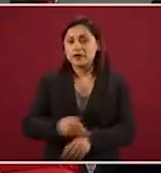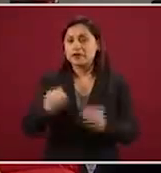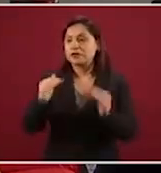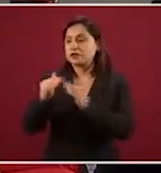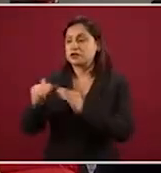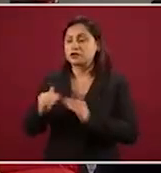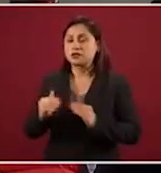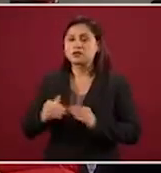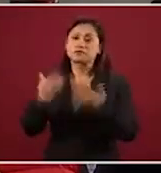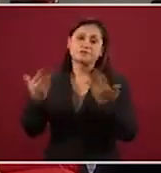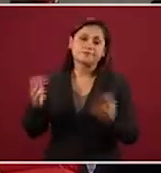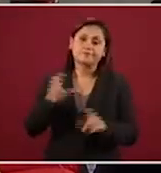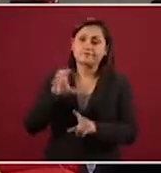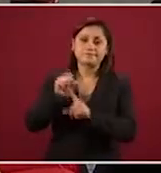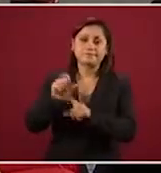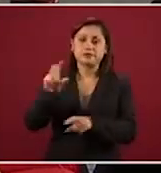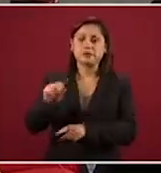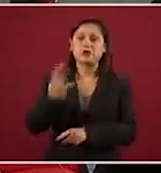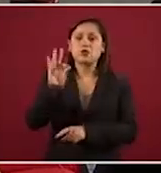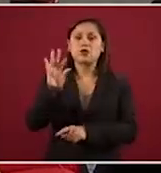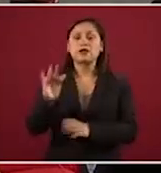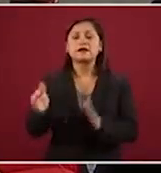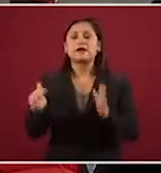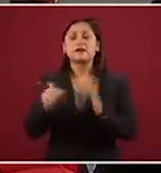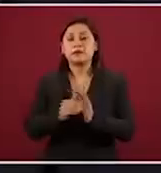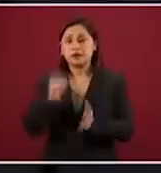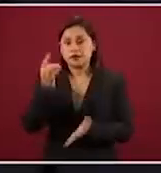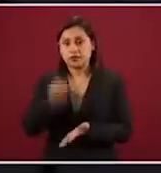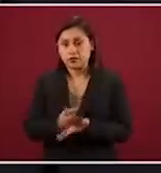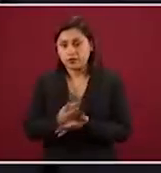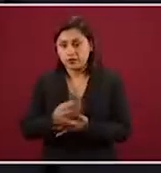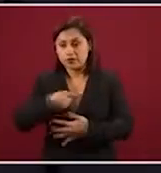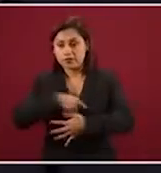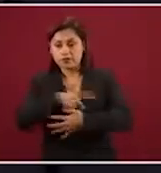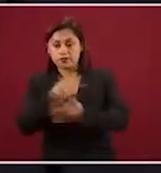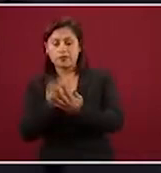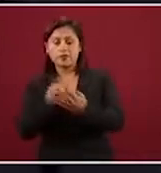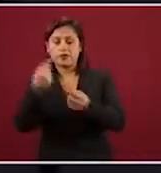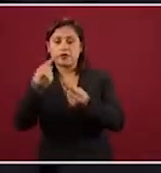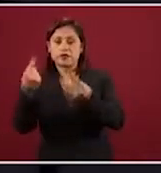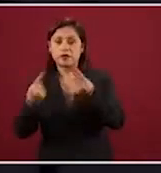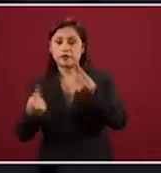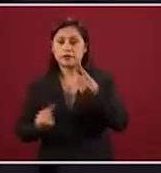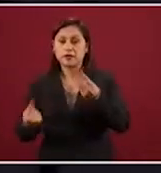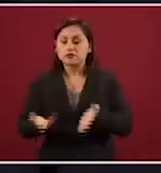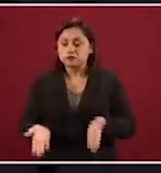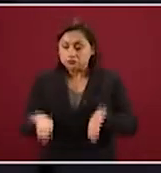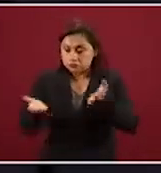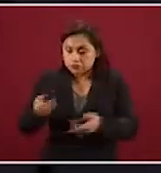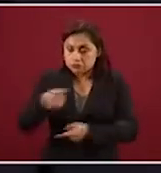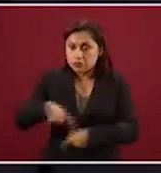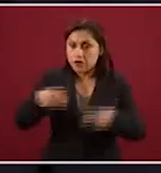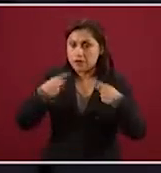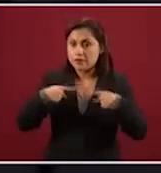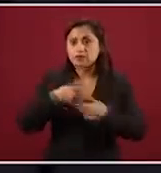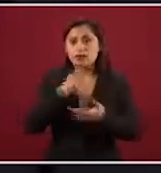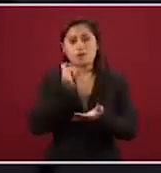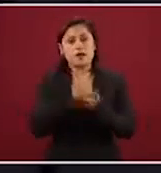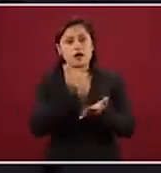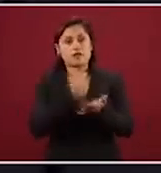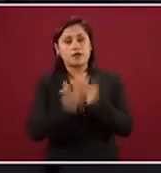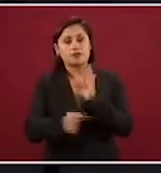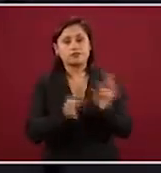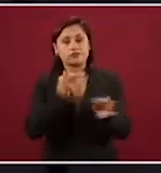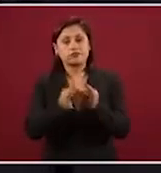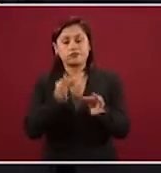familias llegaron y siguieron todos los programas animan a la gente a pagar ya generar una cultura del buen pago en